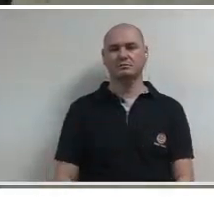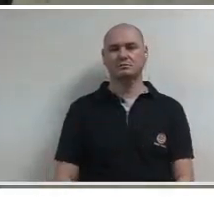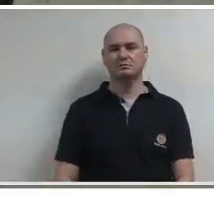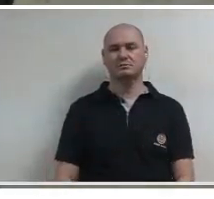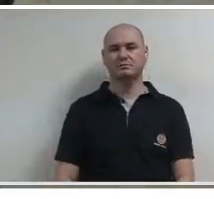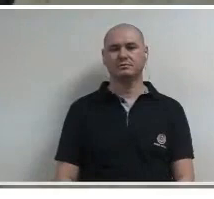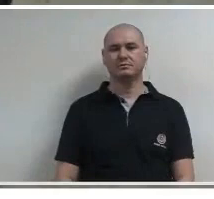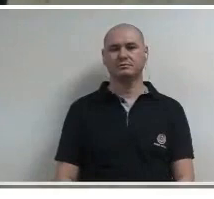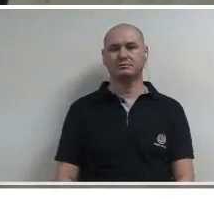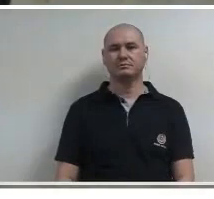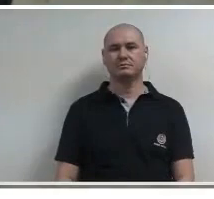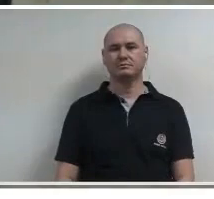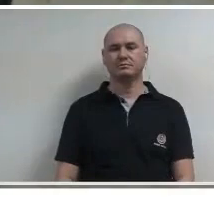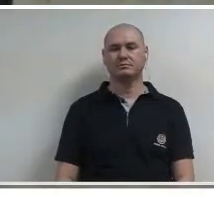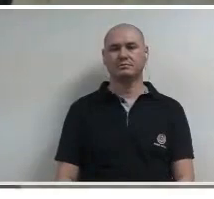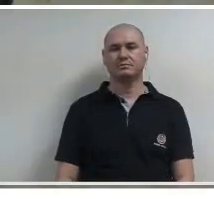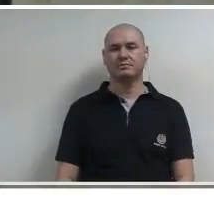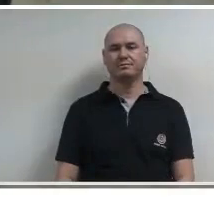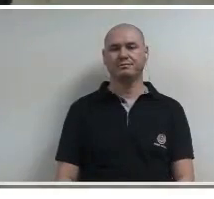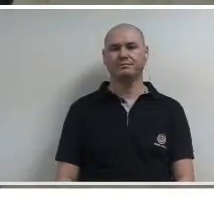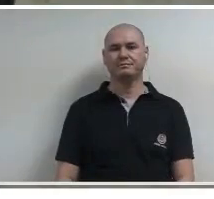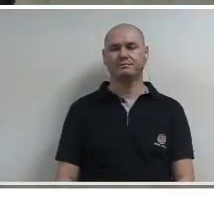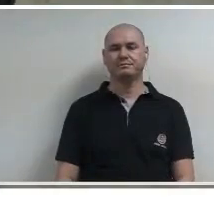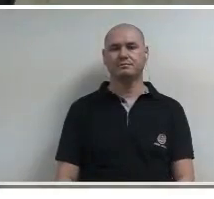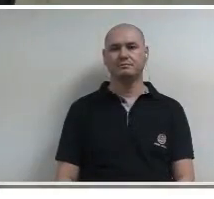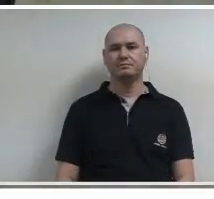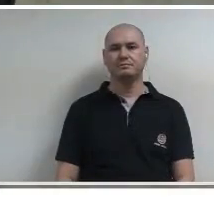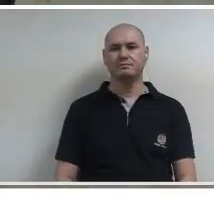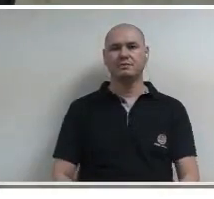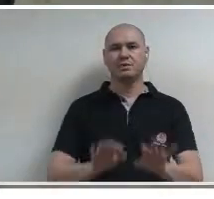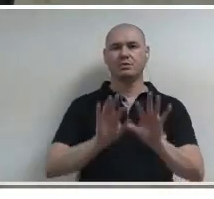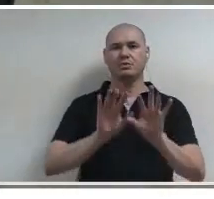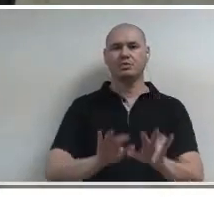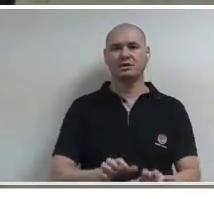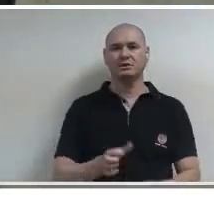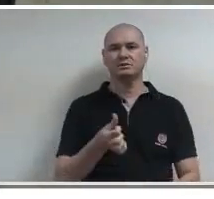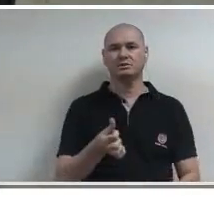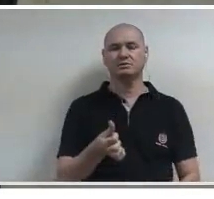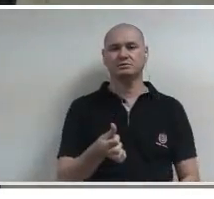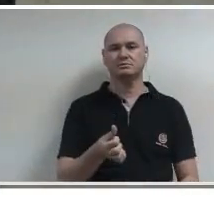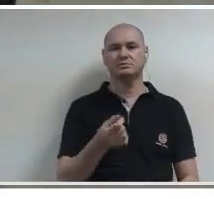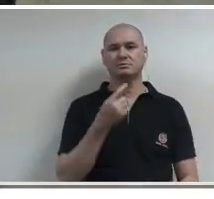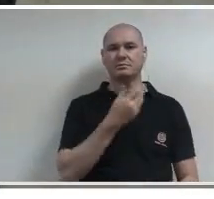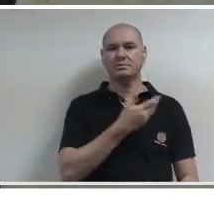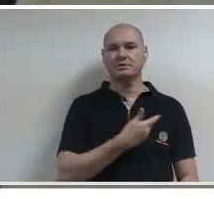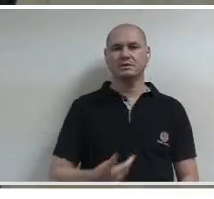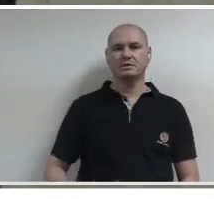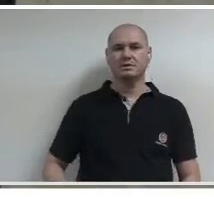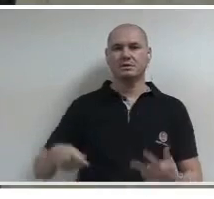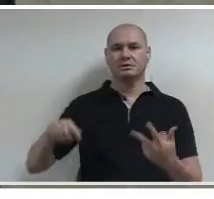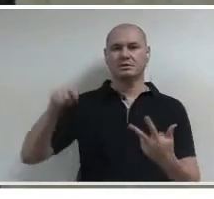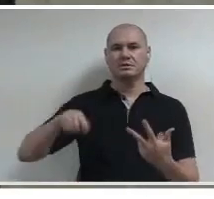ministra Carolina Llanes, seguida que escucharemos ya a Satan Buepe.